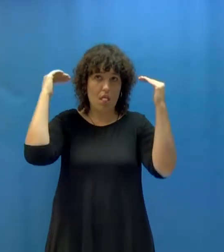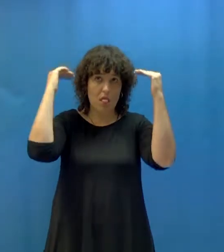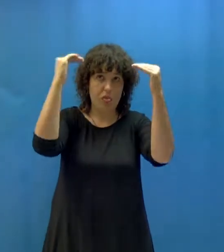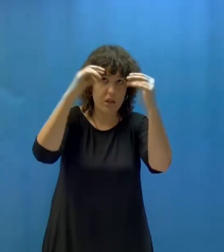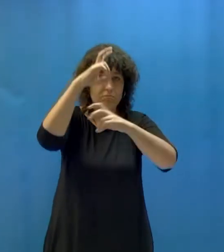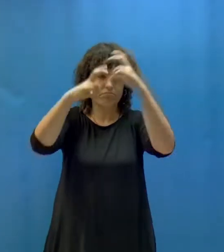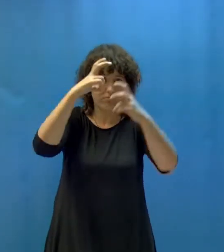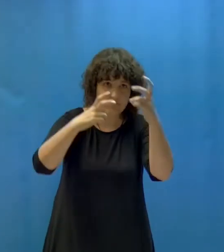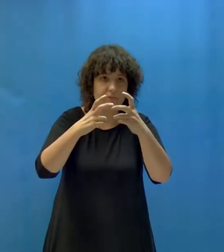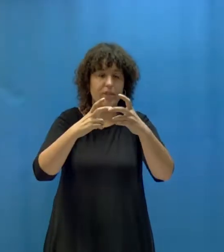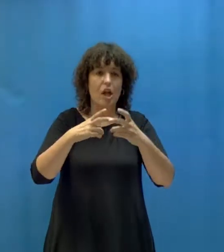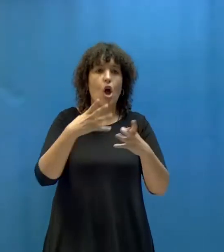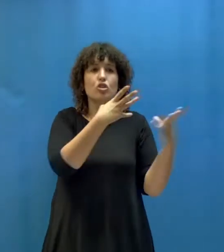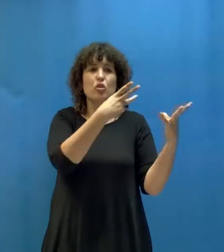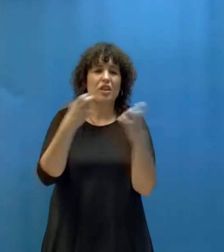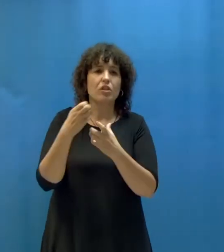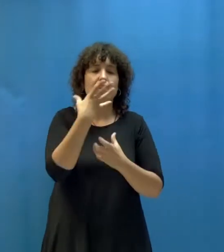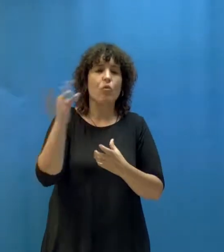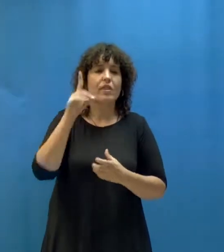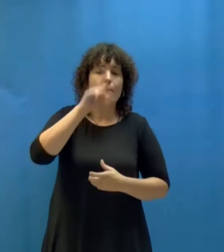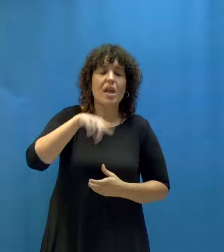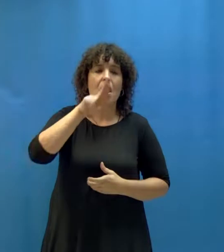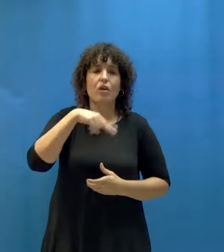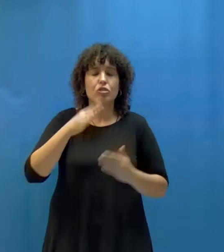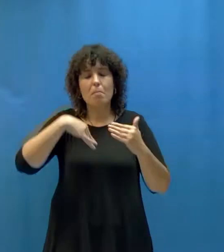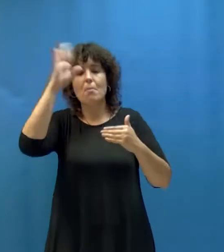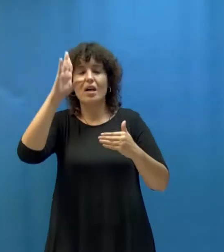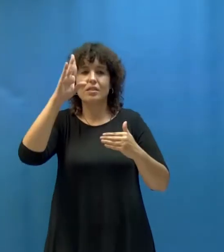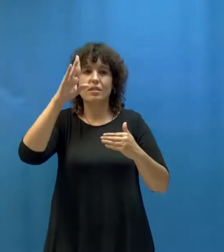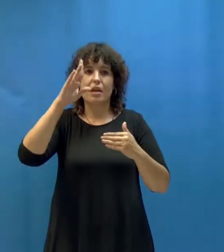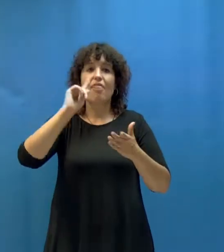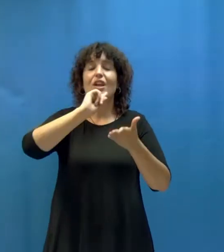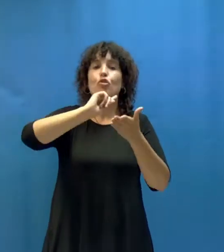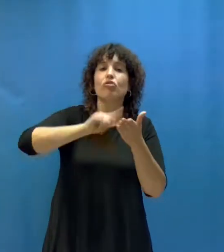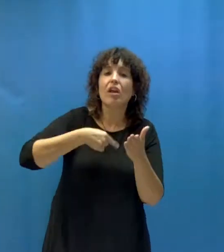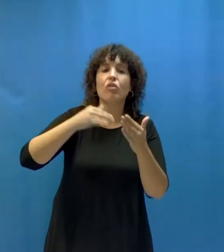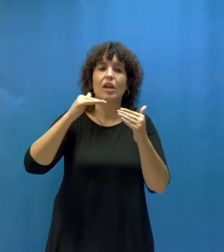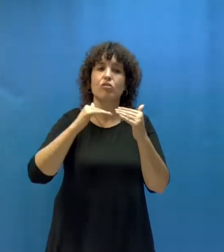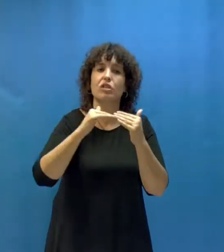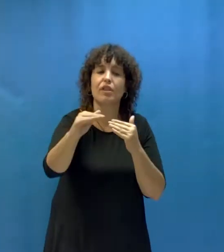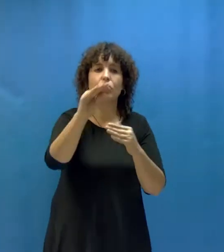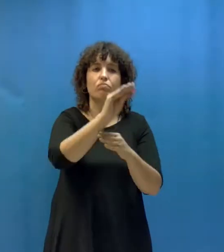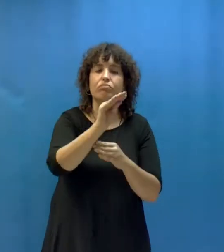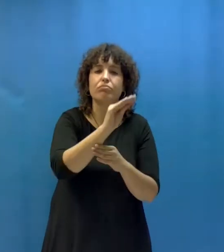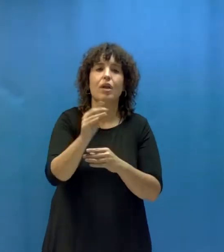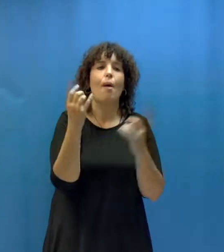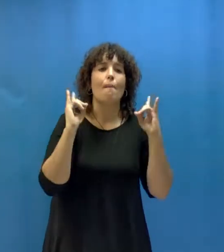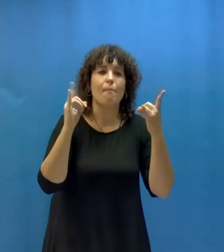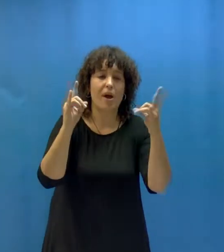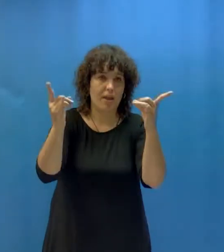de 850.000 euros de conservación del contrato de conservación y mantenimiento de parques y jardines